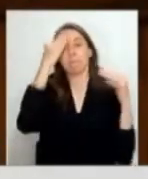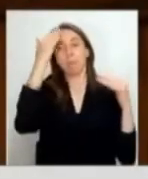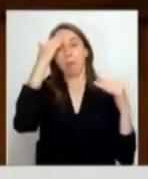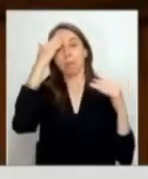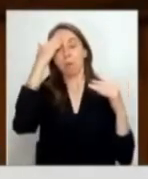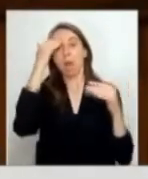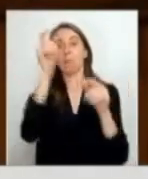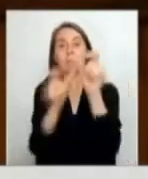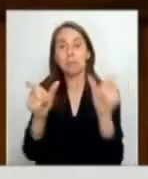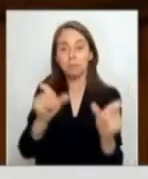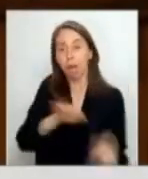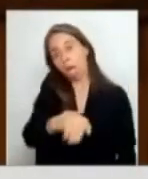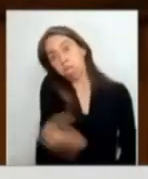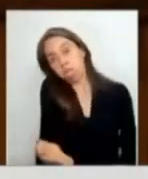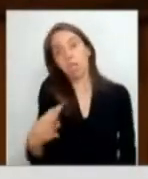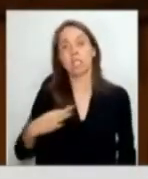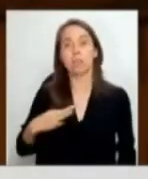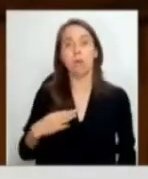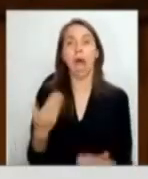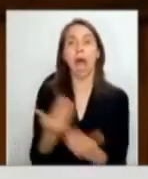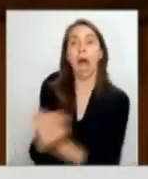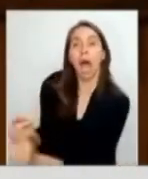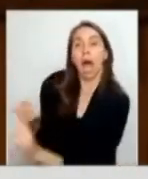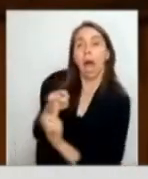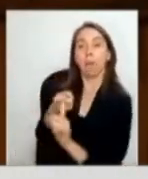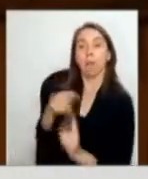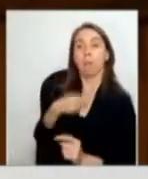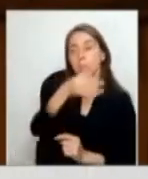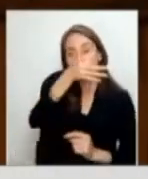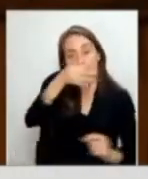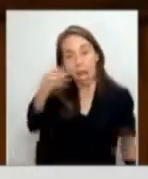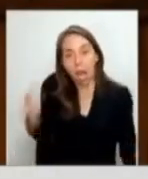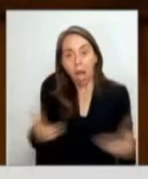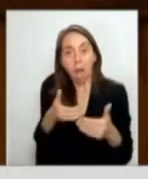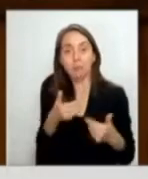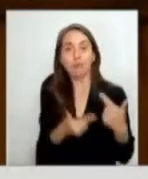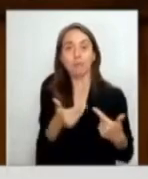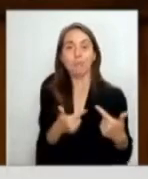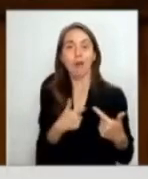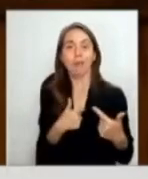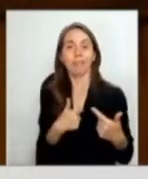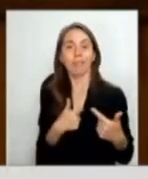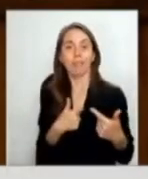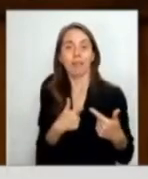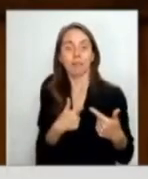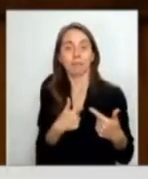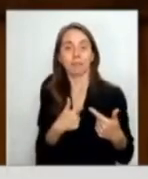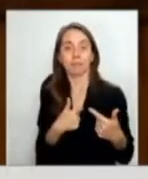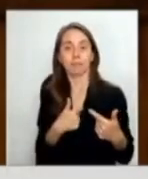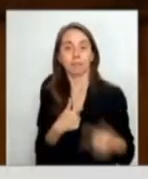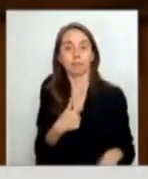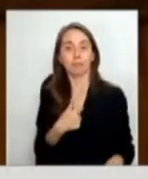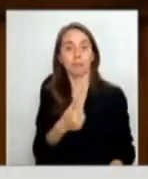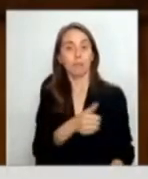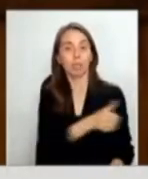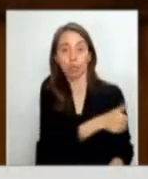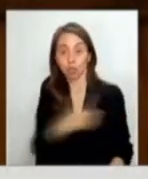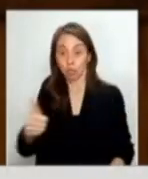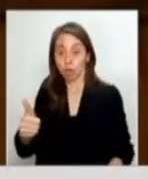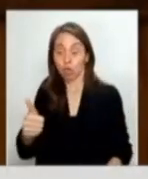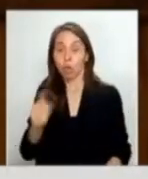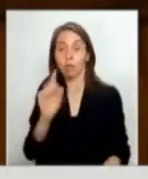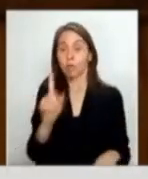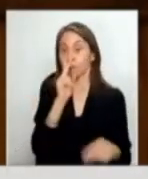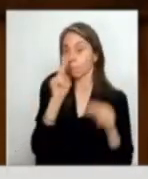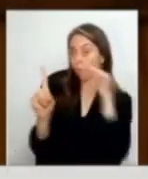y convertirlo en un instrumento de su propia ambición política. Entre todos debemos ser capaces de aislar a aquellos que